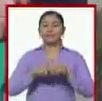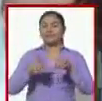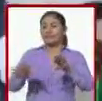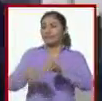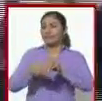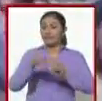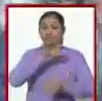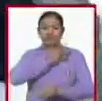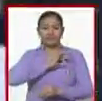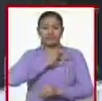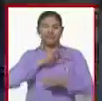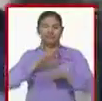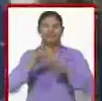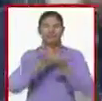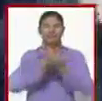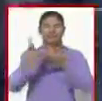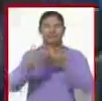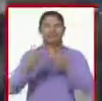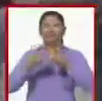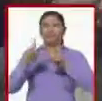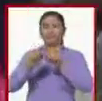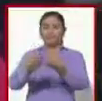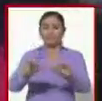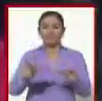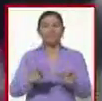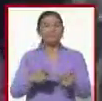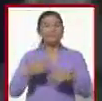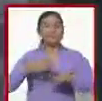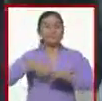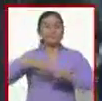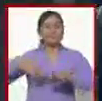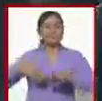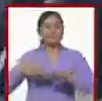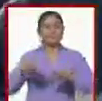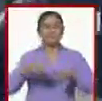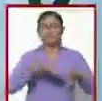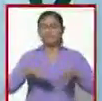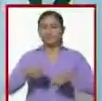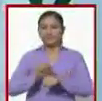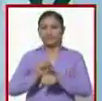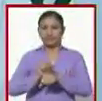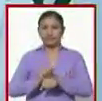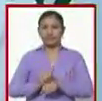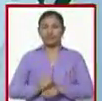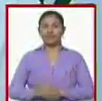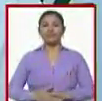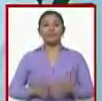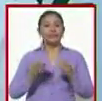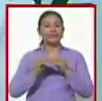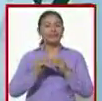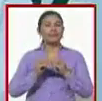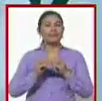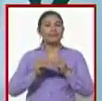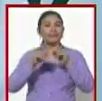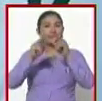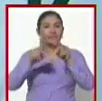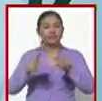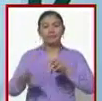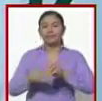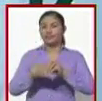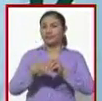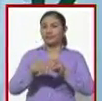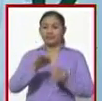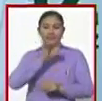plegarán beneficiarios de los proyectos de varios municipios que aún no se han ejecutado. Posiblemente va a haber más en huelga de personas, incluso